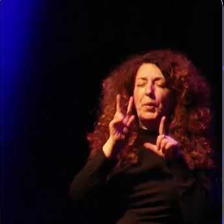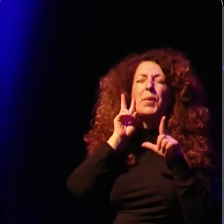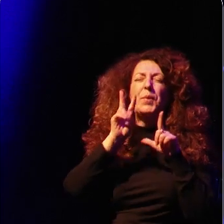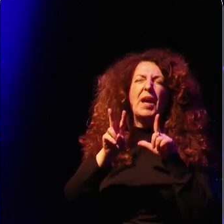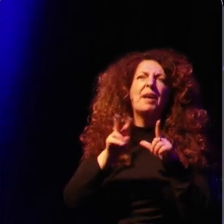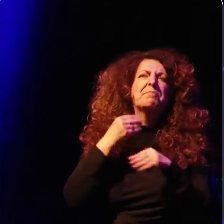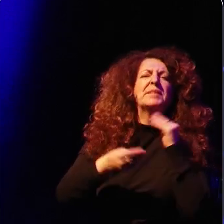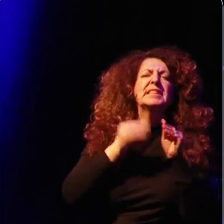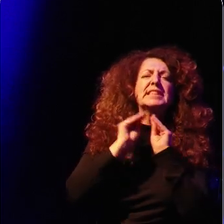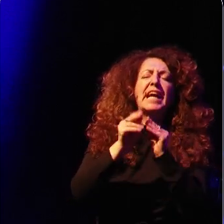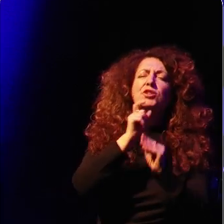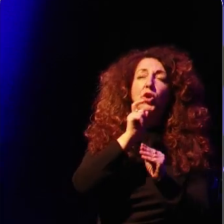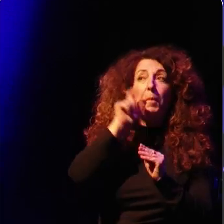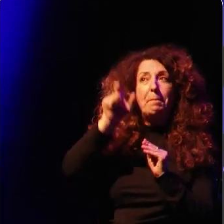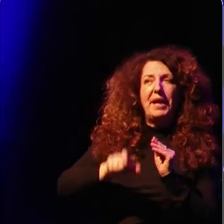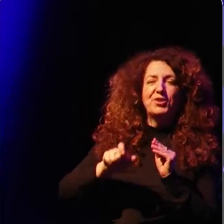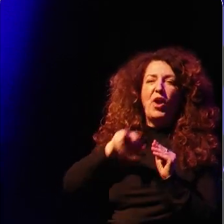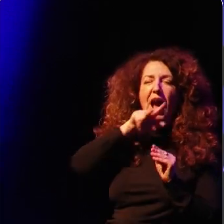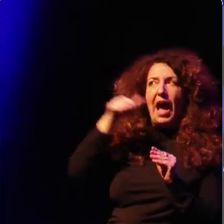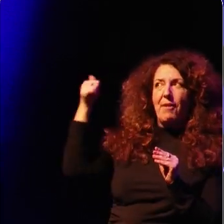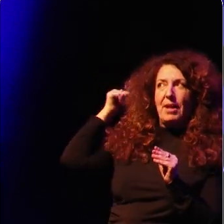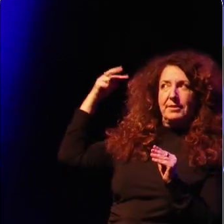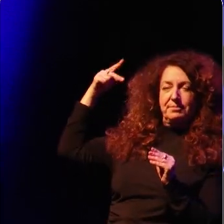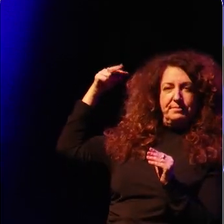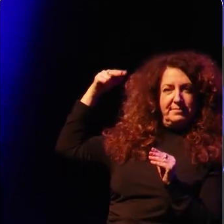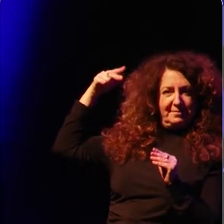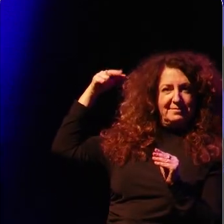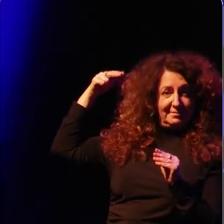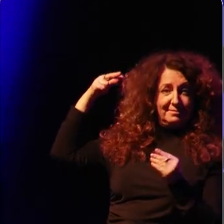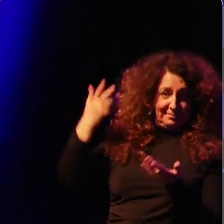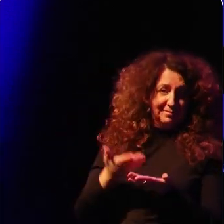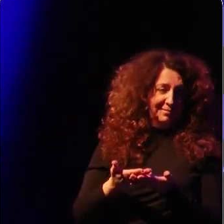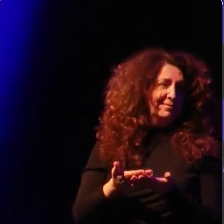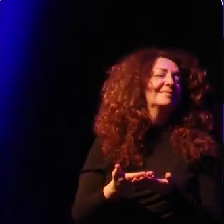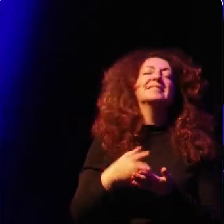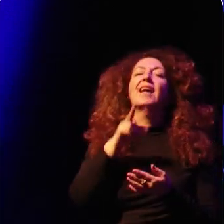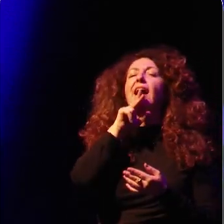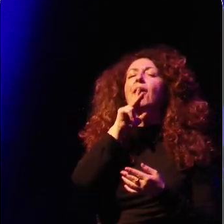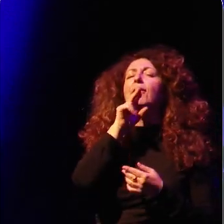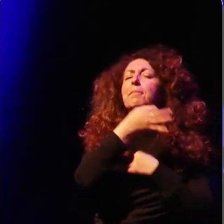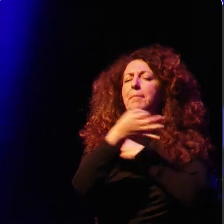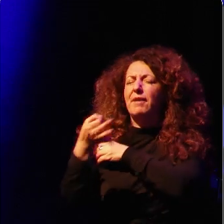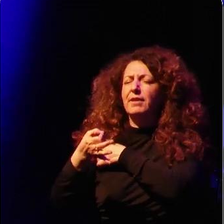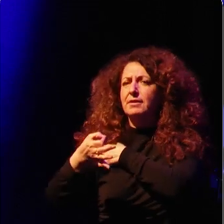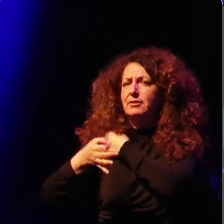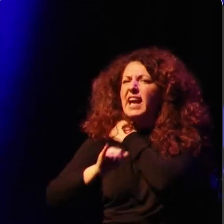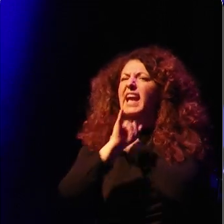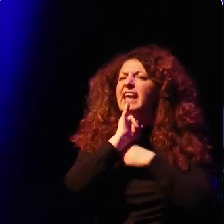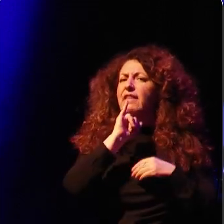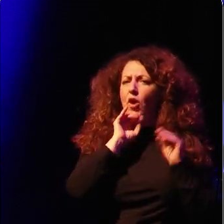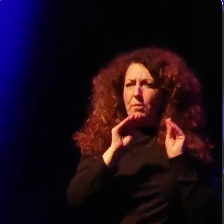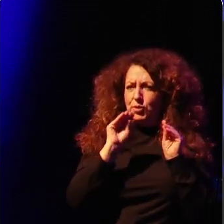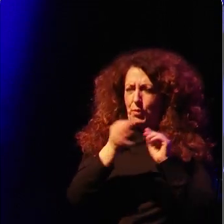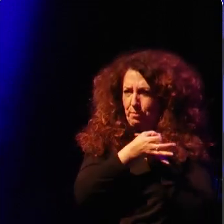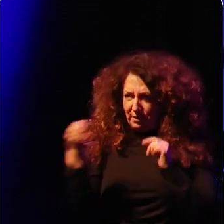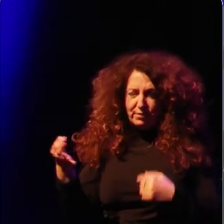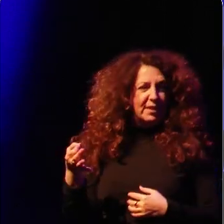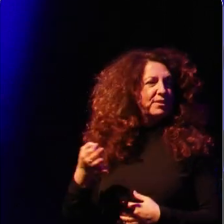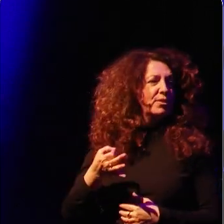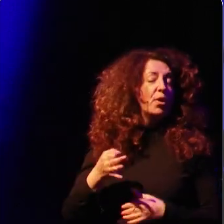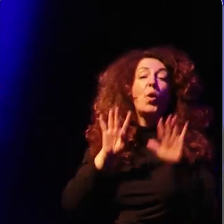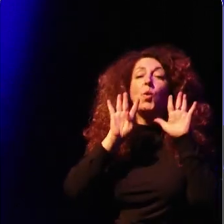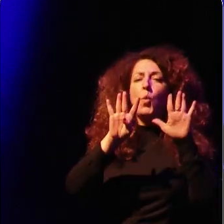son personas que están hablando por detrás, que lo están pronunciando, obviamente, en perfecto idioma, cada uno de ellos, son 9 en